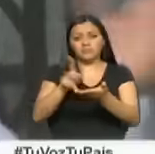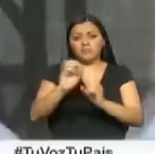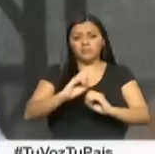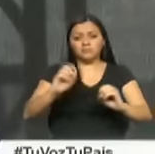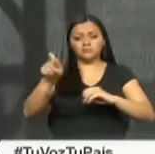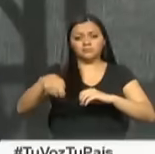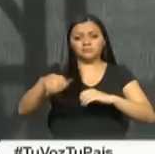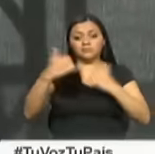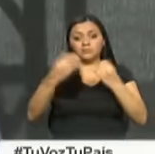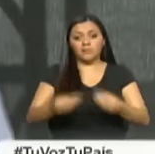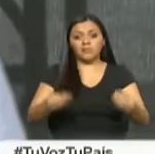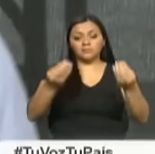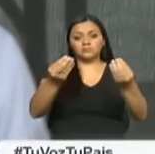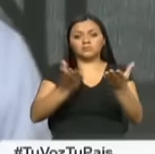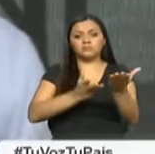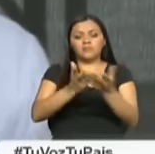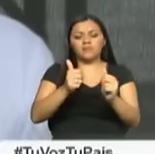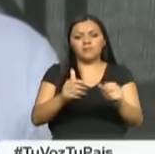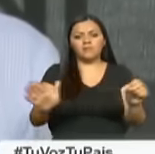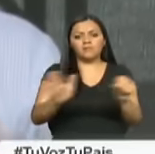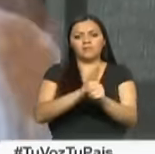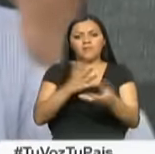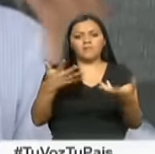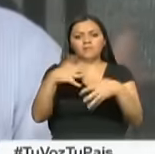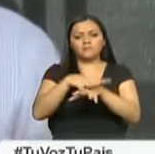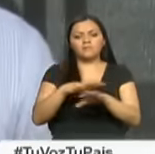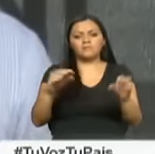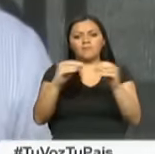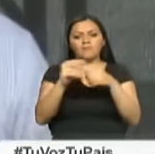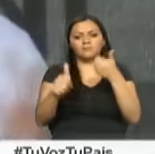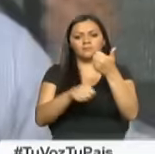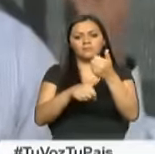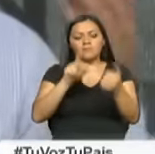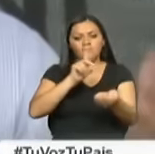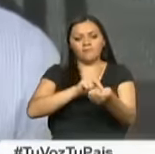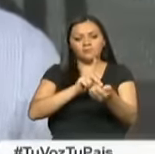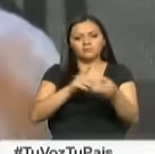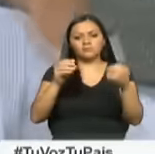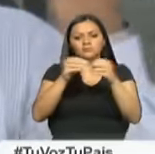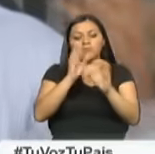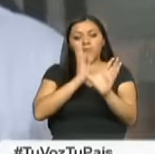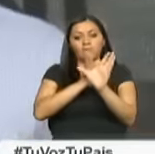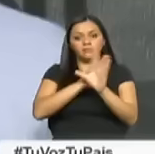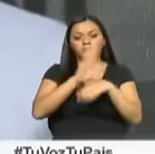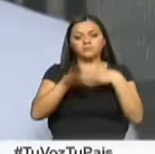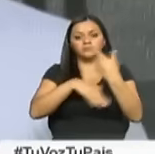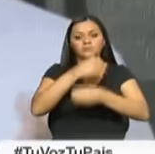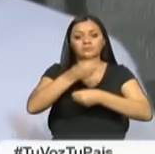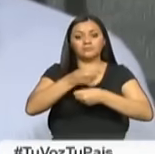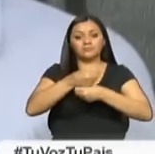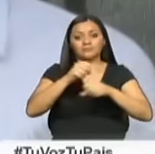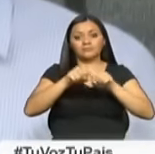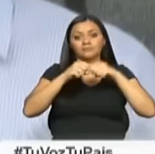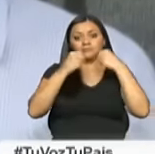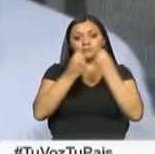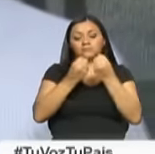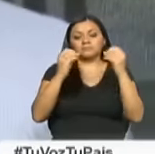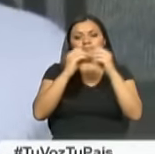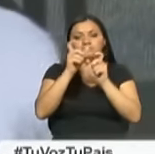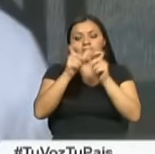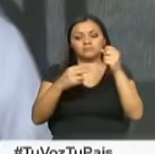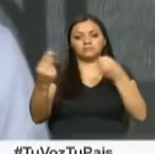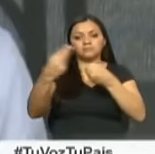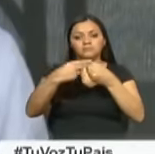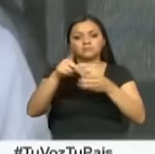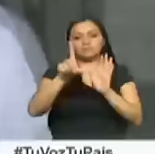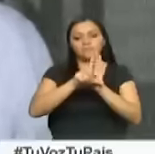abogado. Aquí tenemos los servicios completos, integrales, asistencia médica, psicológica, trabajador social y también la asistencia